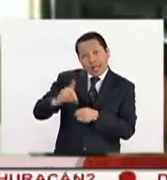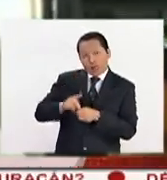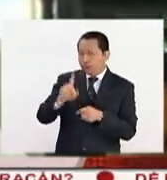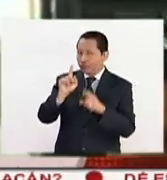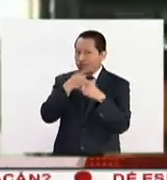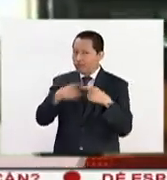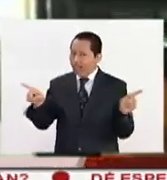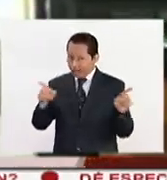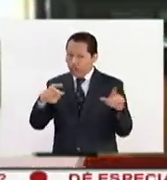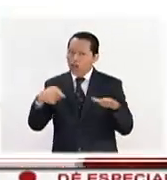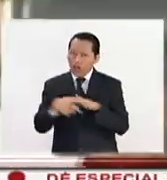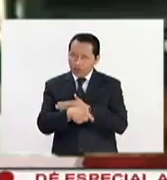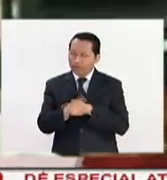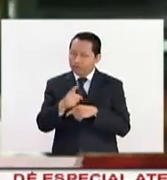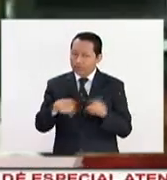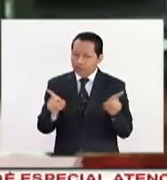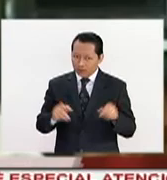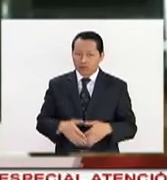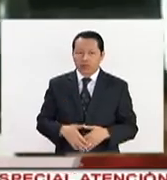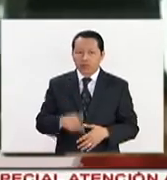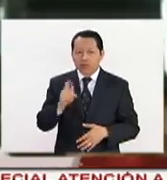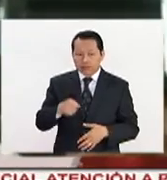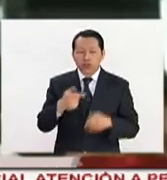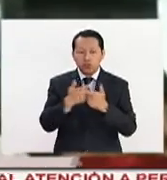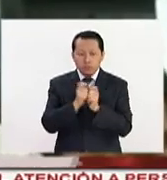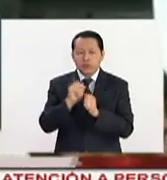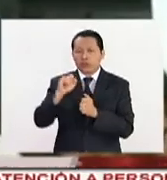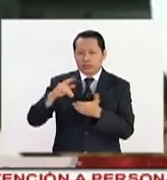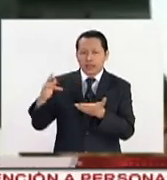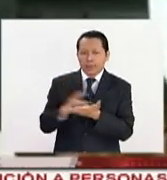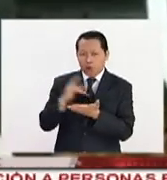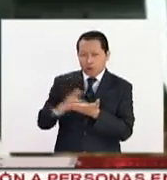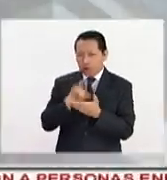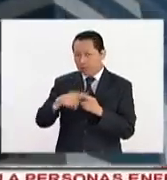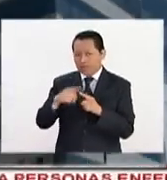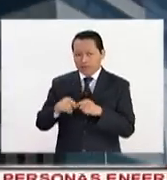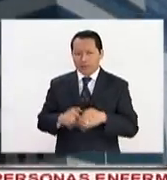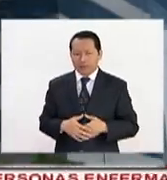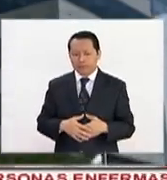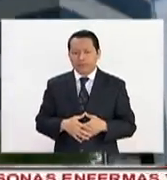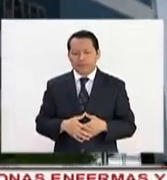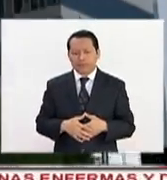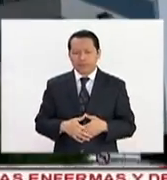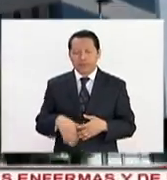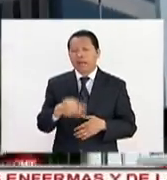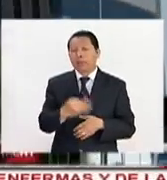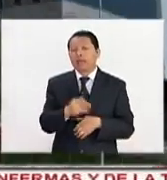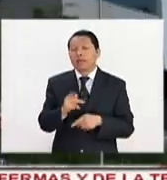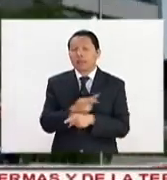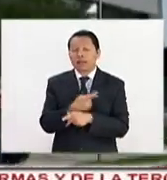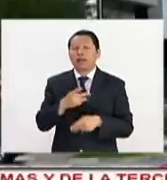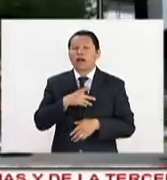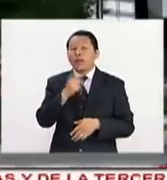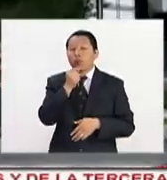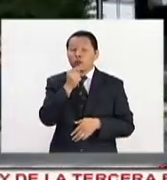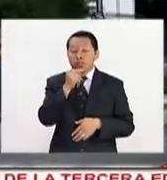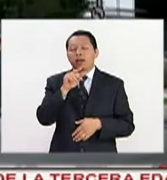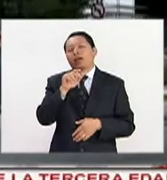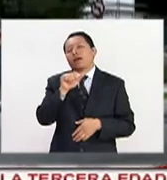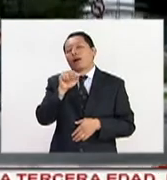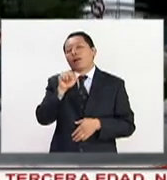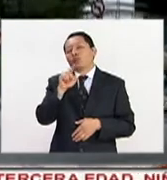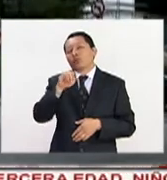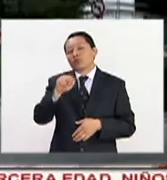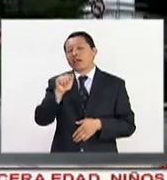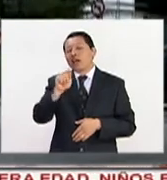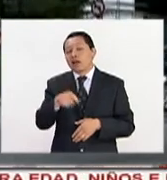delitos, los sobornos son delitos. El partido sí recibió apoyo a través de terceras personas. Mientras tanto, la policía de Andorra reveló que